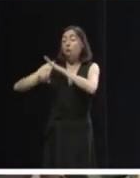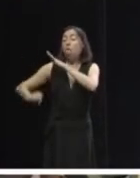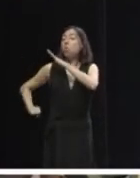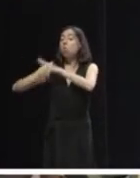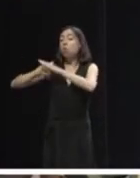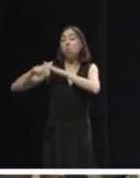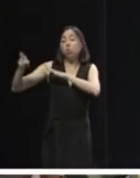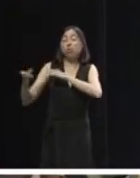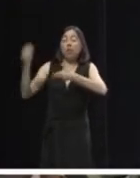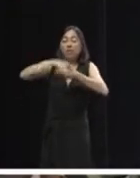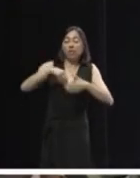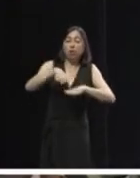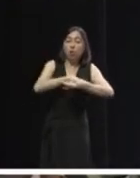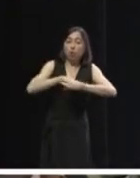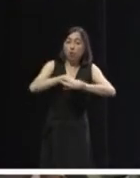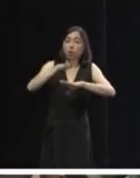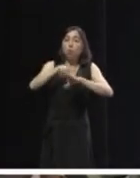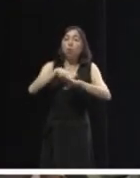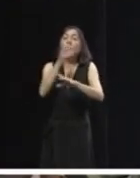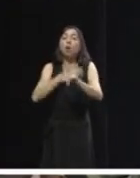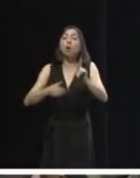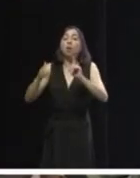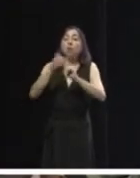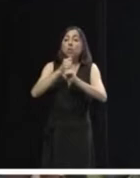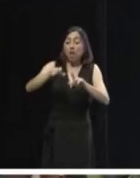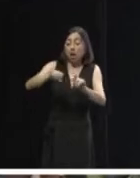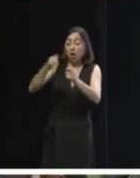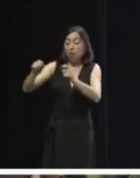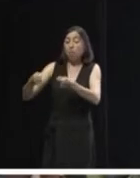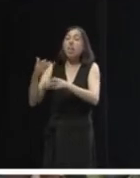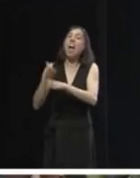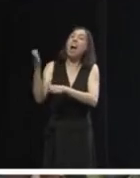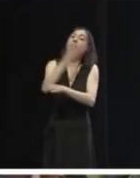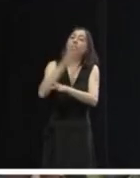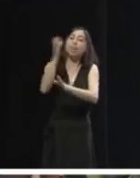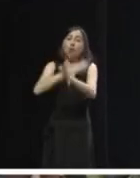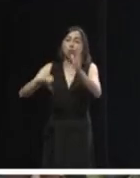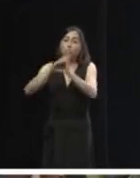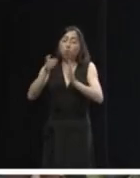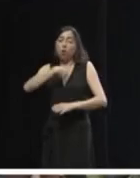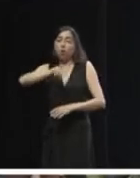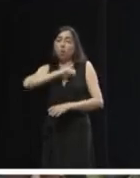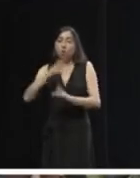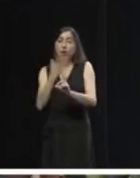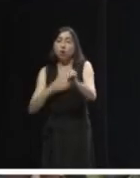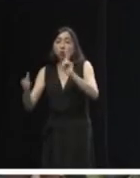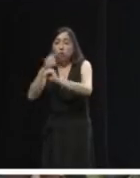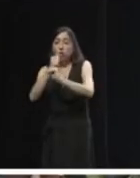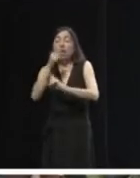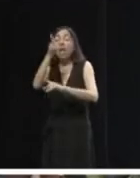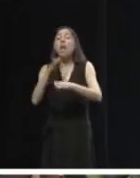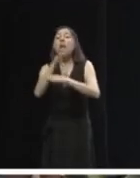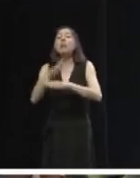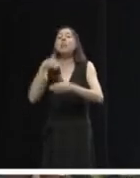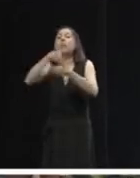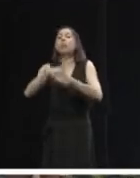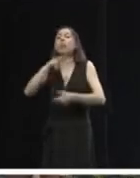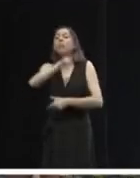para disputar lo que se consiguió en la Constitución española. Salid a votar por vuestro pueblo el 23 de julio. Y